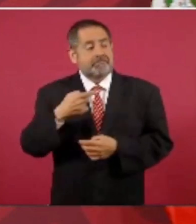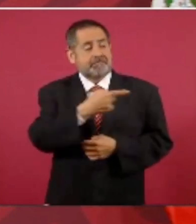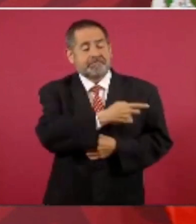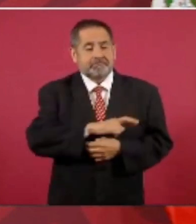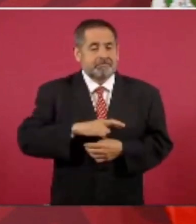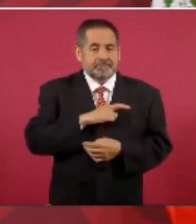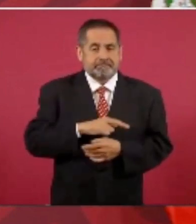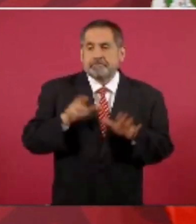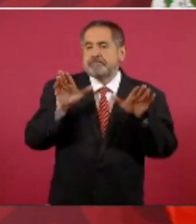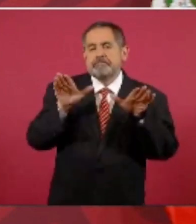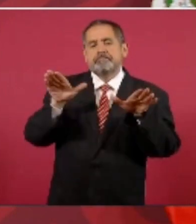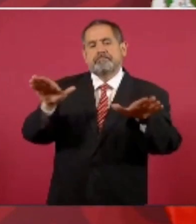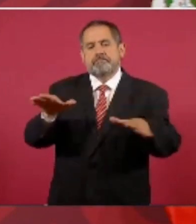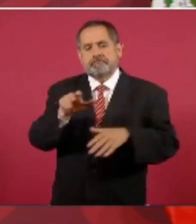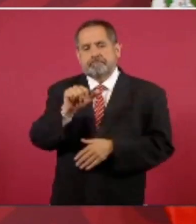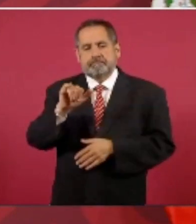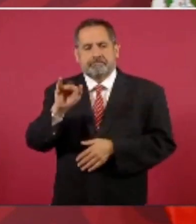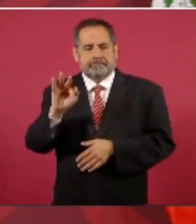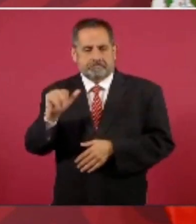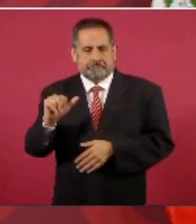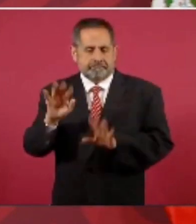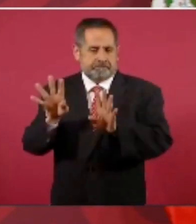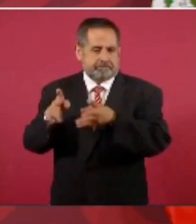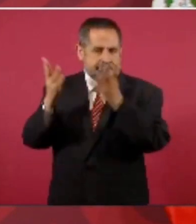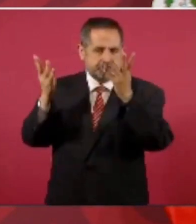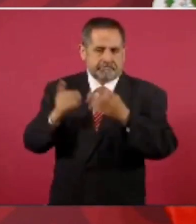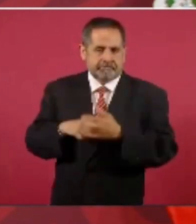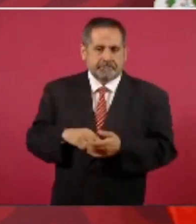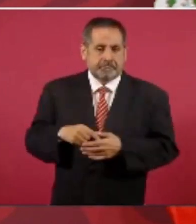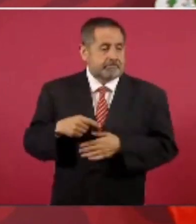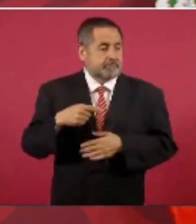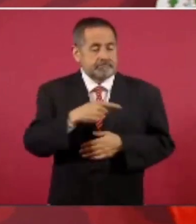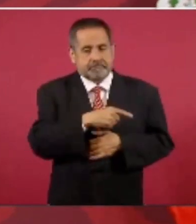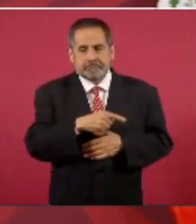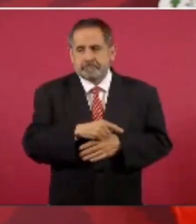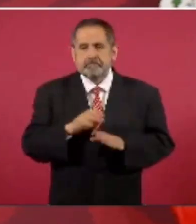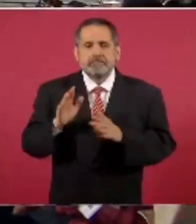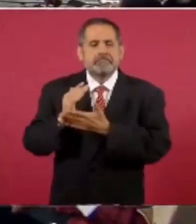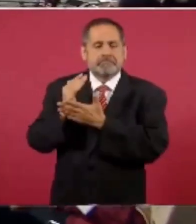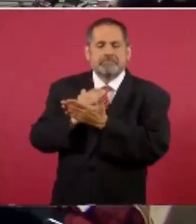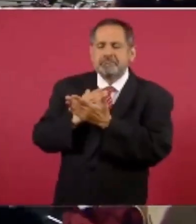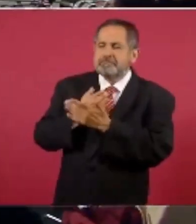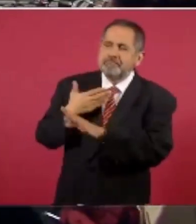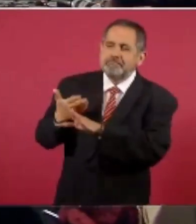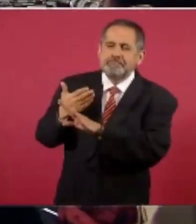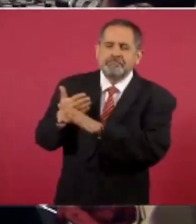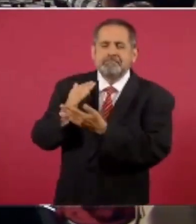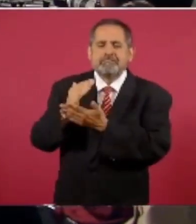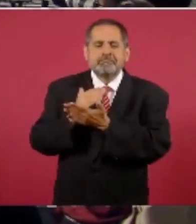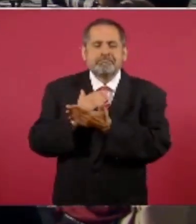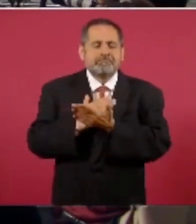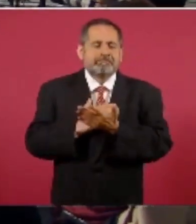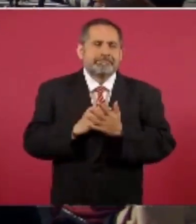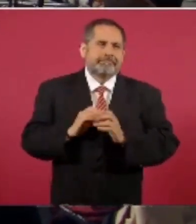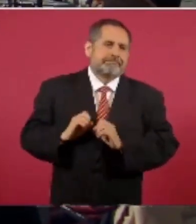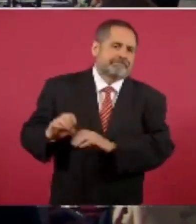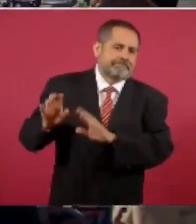el aeropuerto Felipe Ángeles, que ya lo han dejado un poco, ¿no?, en